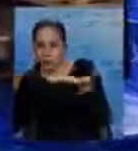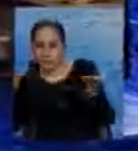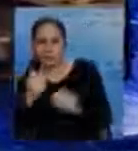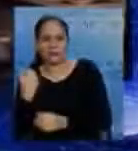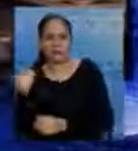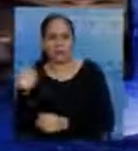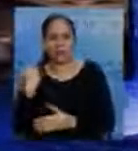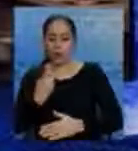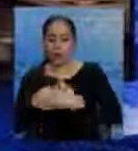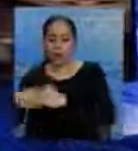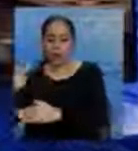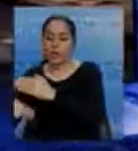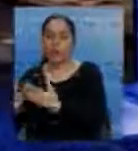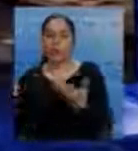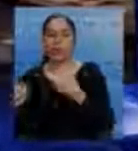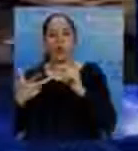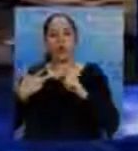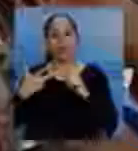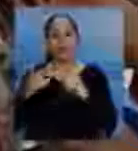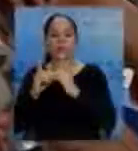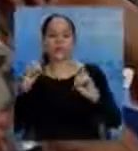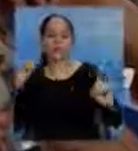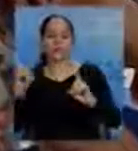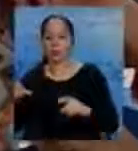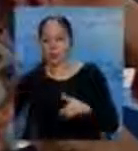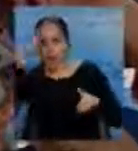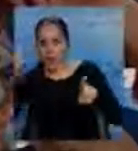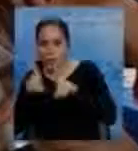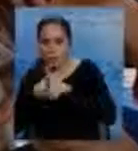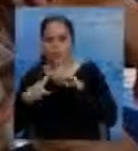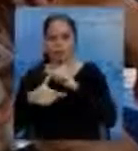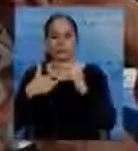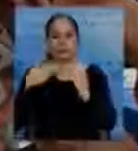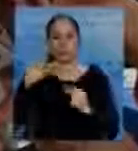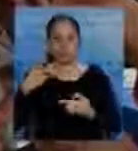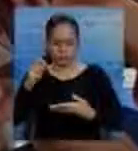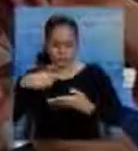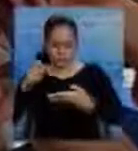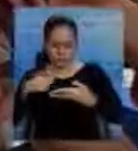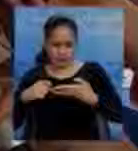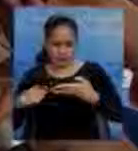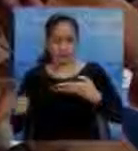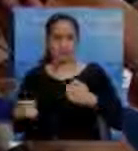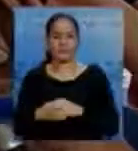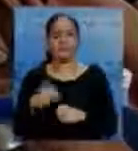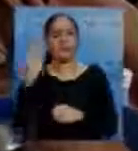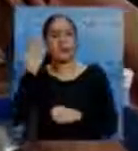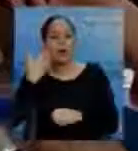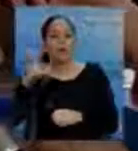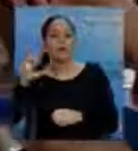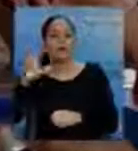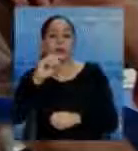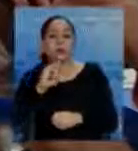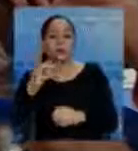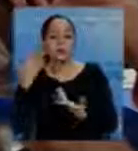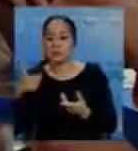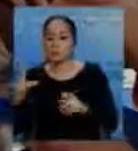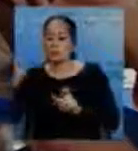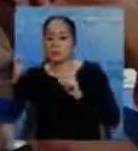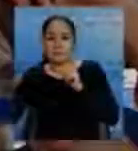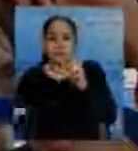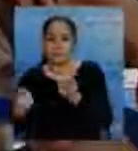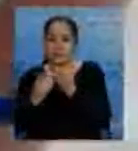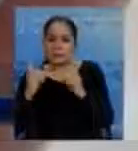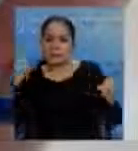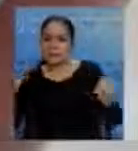voluntaria de los hijos y divorcios por mutuo acuerdo. Con la norma del COGE va a ser en 30 días un divorcio donde no existe conflicto